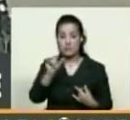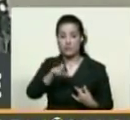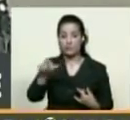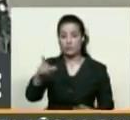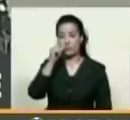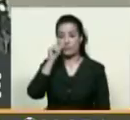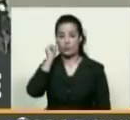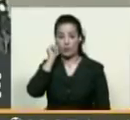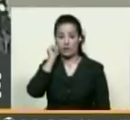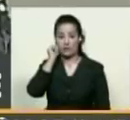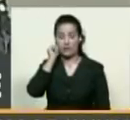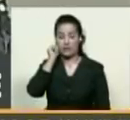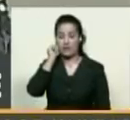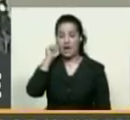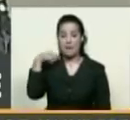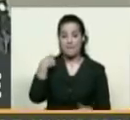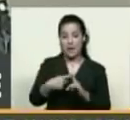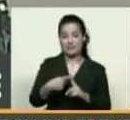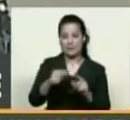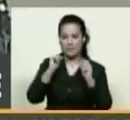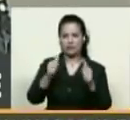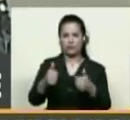funcionarios, y por supuesto comenzó